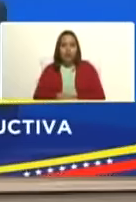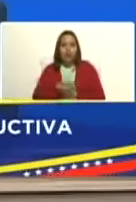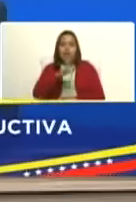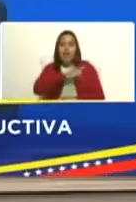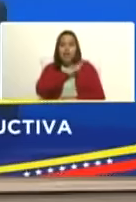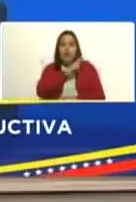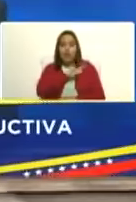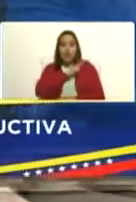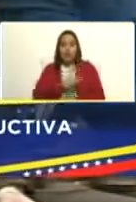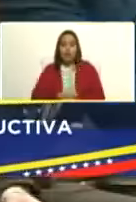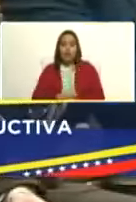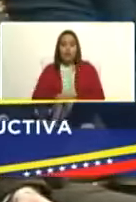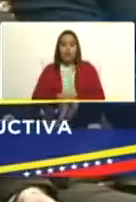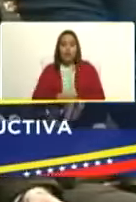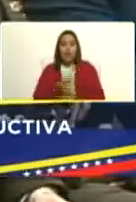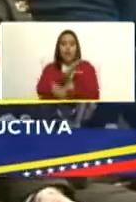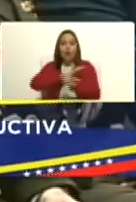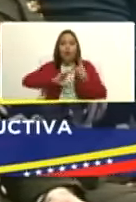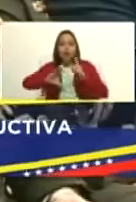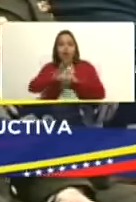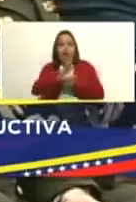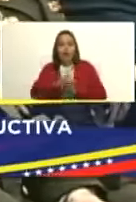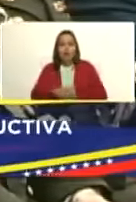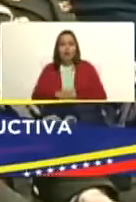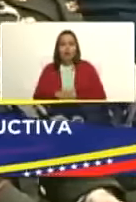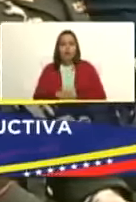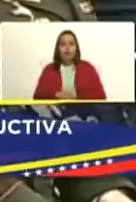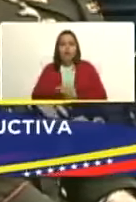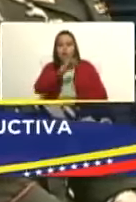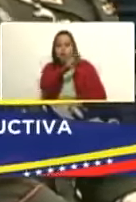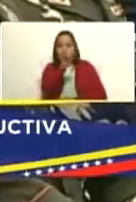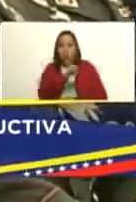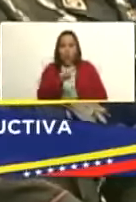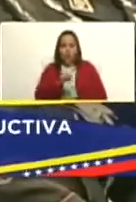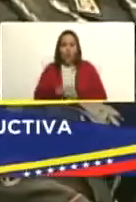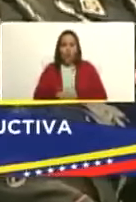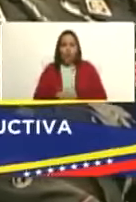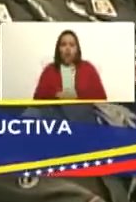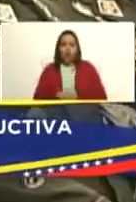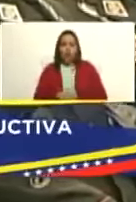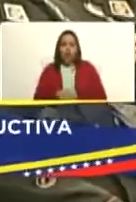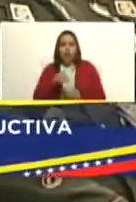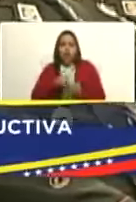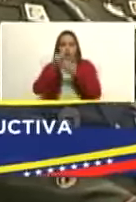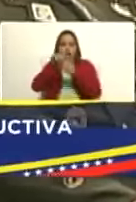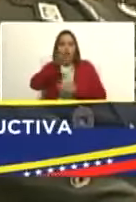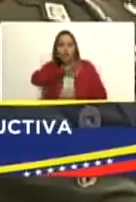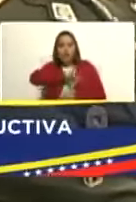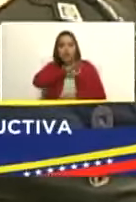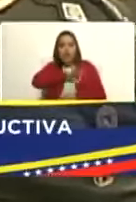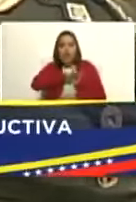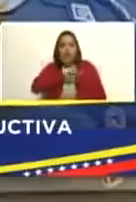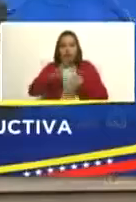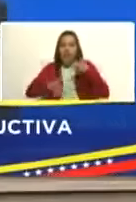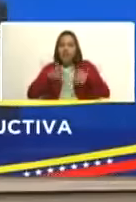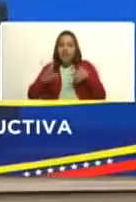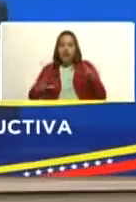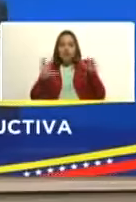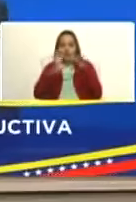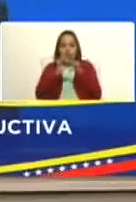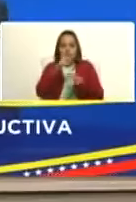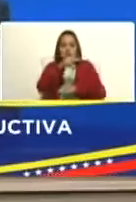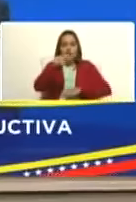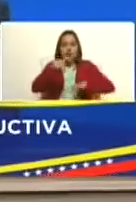religioso, cultural del Zulia, al liderazgo social, por el acto de unión